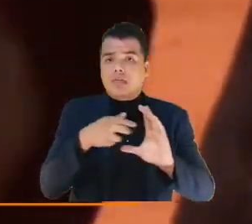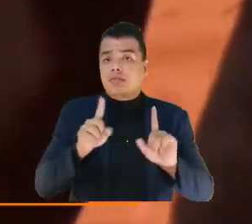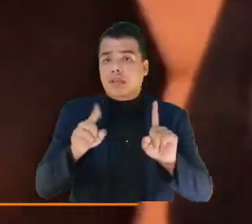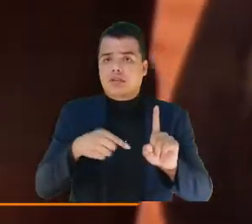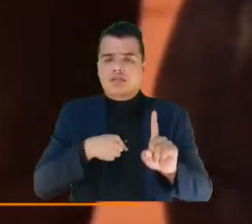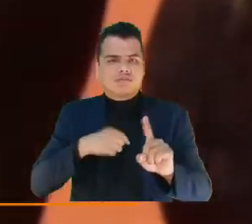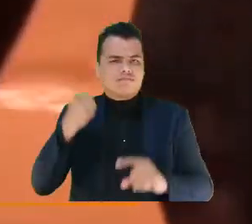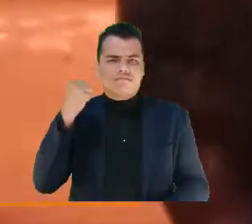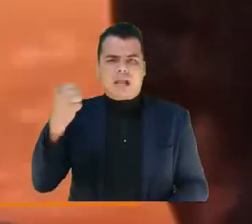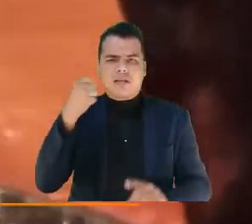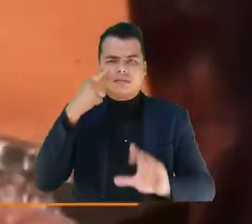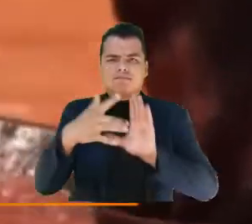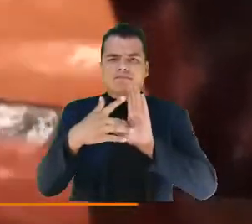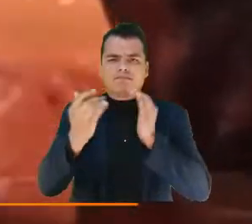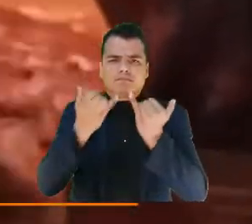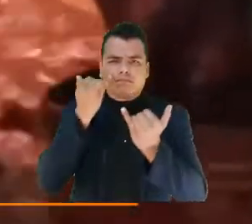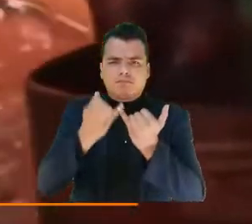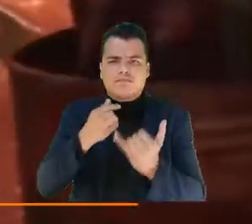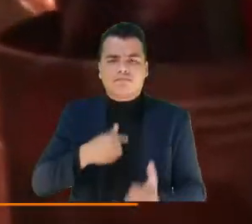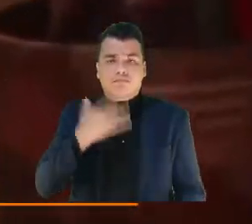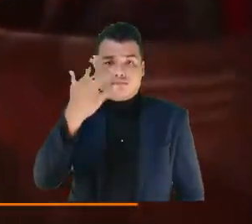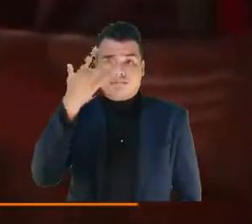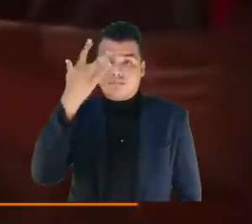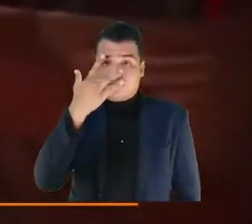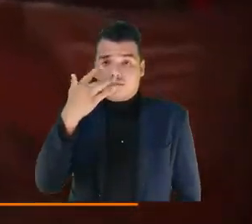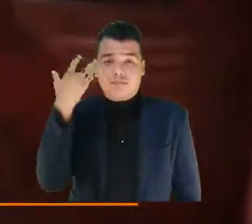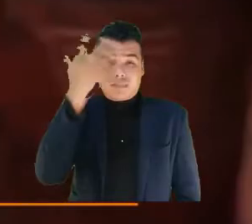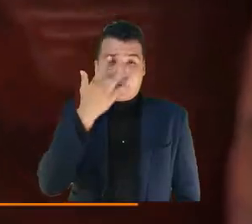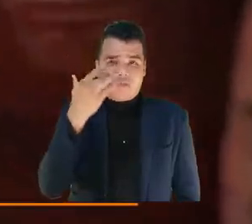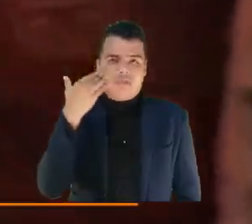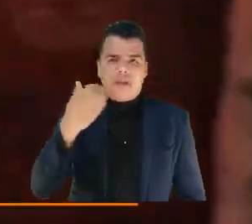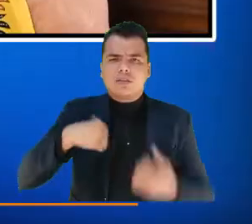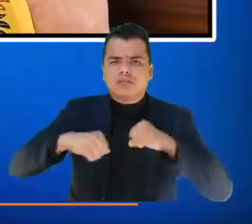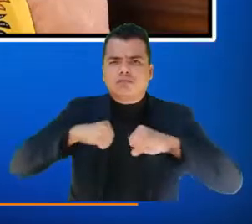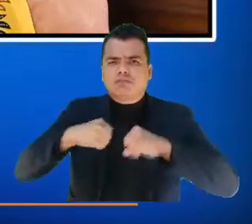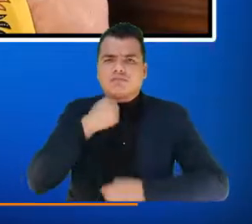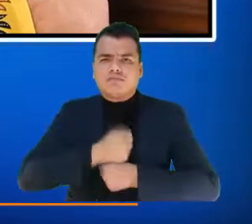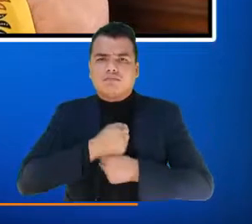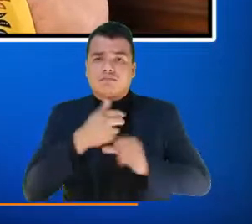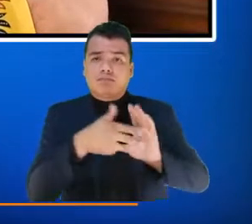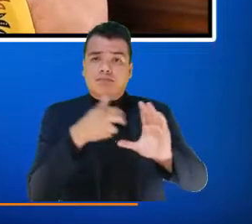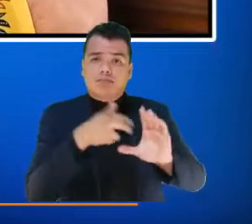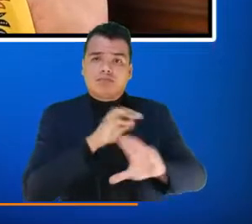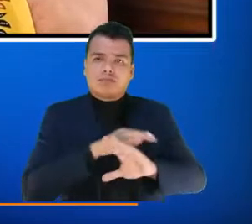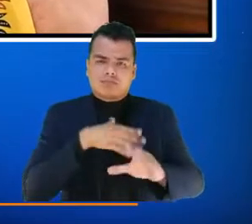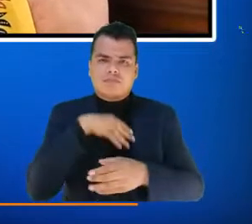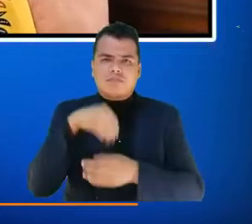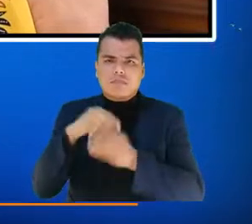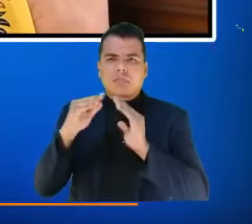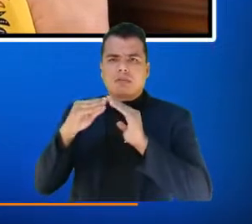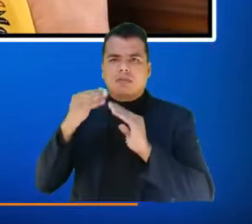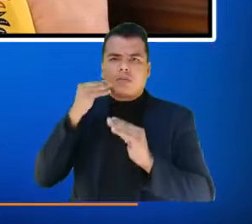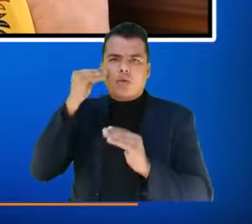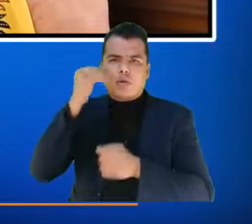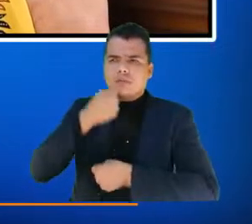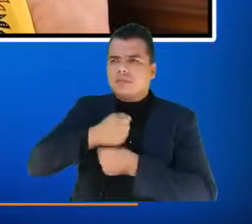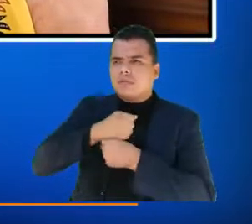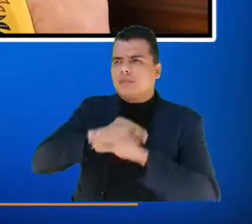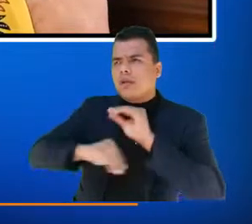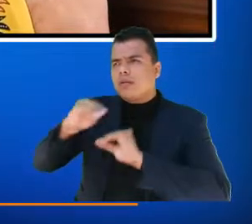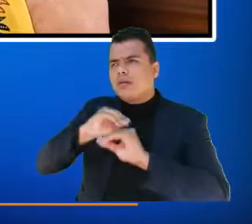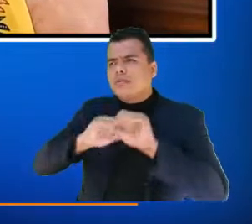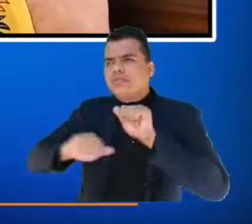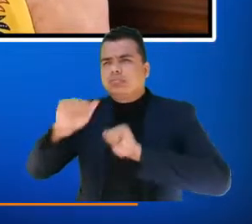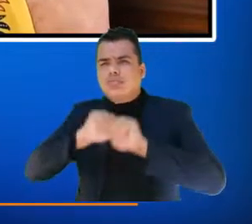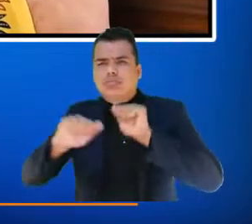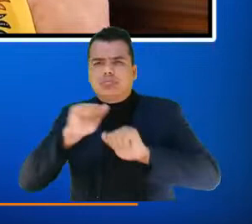mujer afrodescendiente que hace muchas actividades, dentro de ellas la minería. Yo he trabajado en casas de familia también. Yo